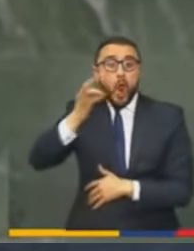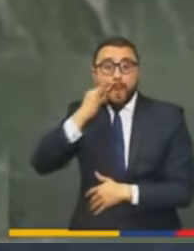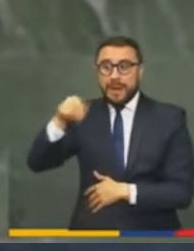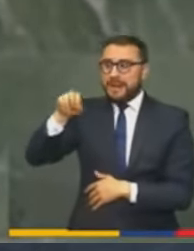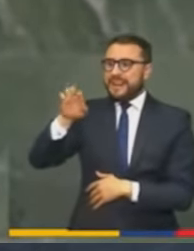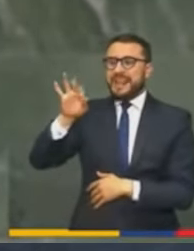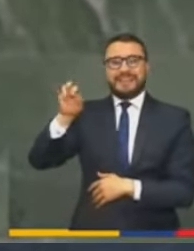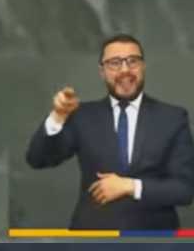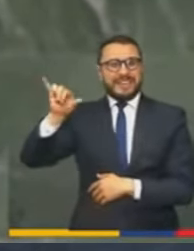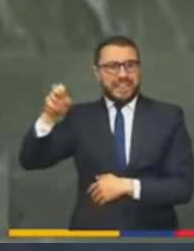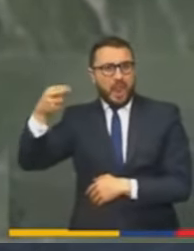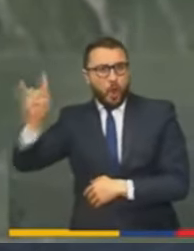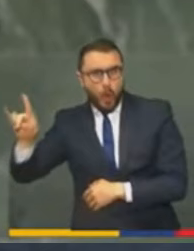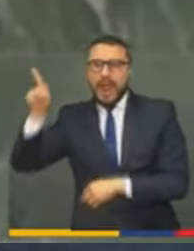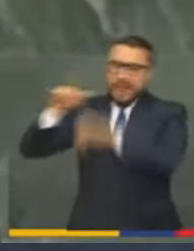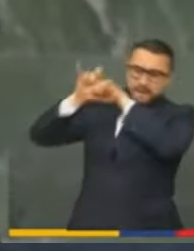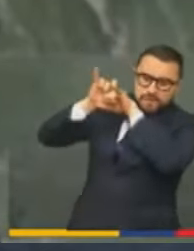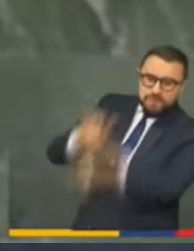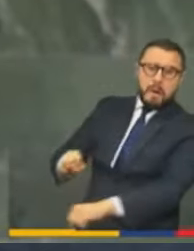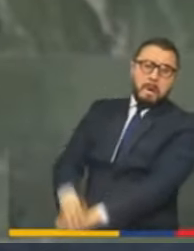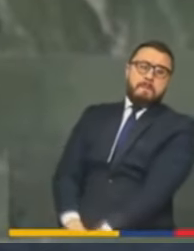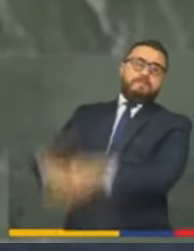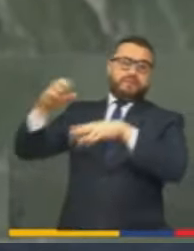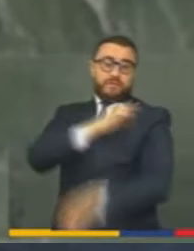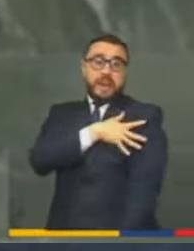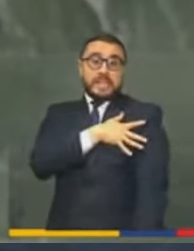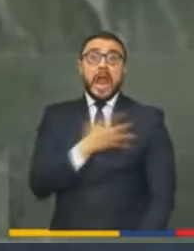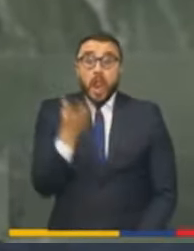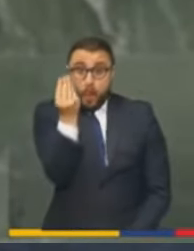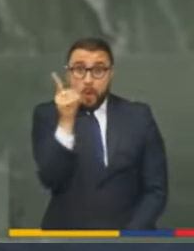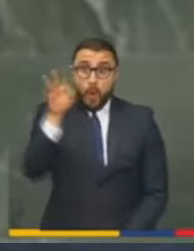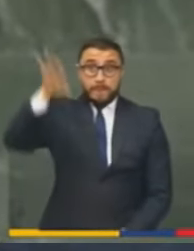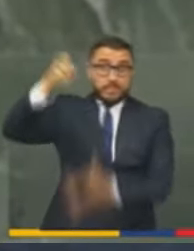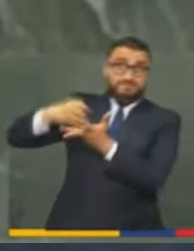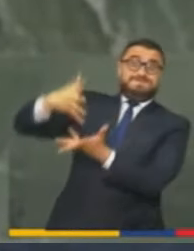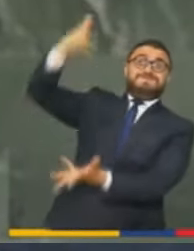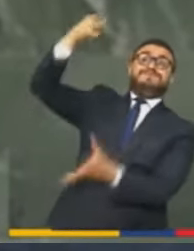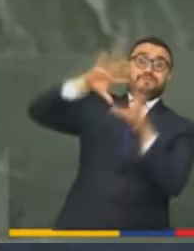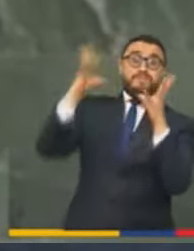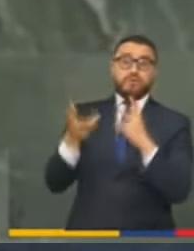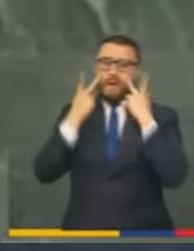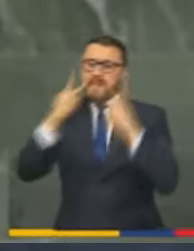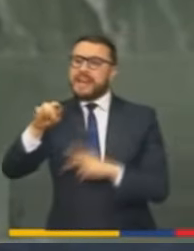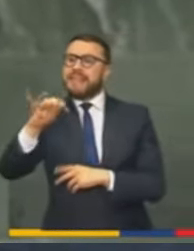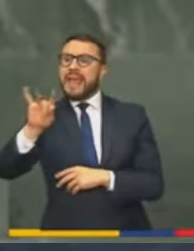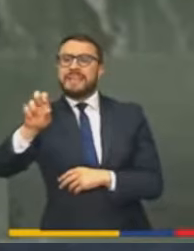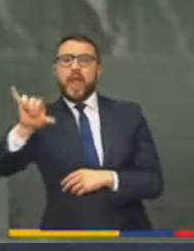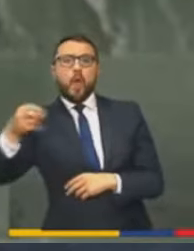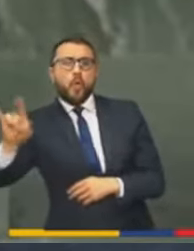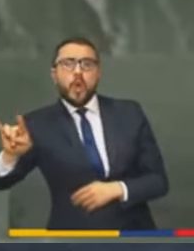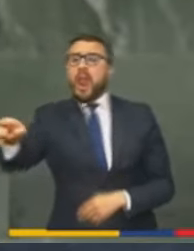Gaza. Netanyahu es un héroe para el 1% más rico de la humanidad porque es capaz